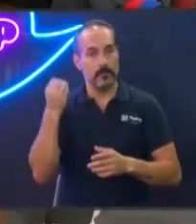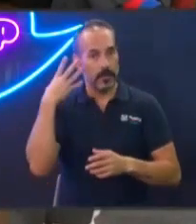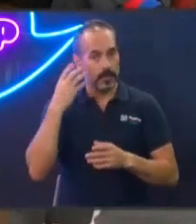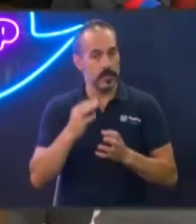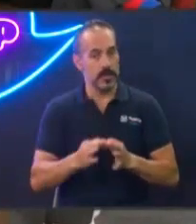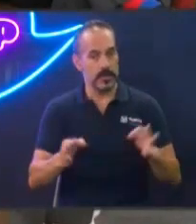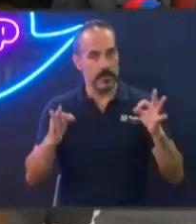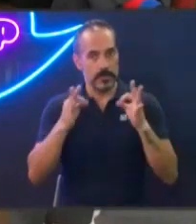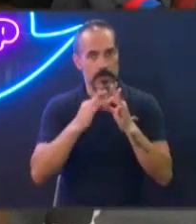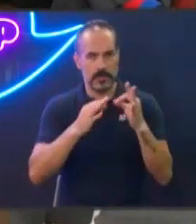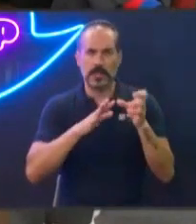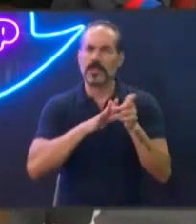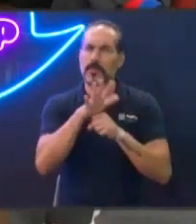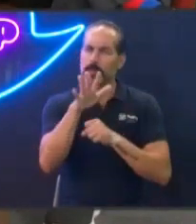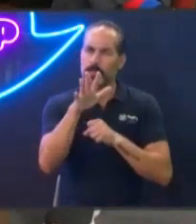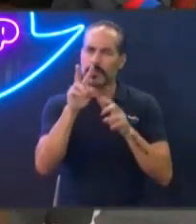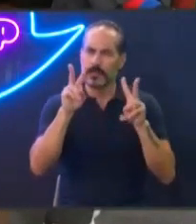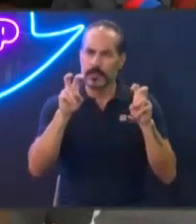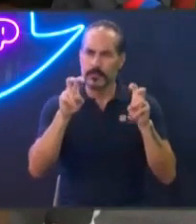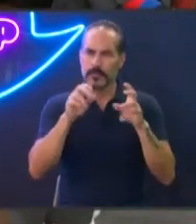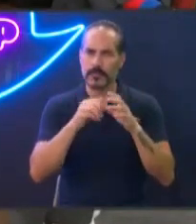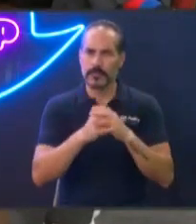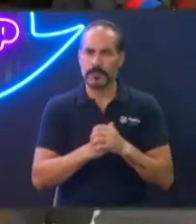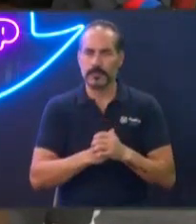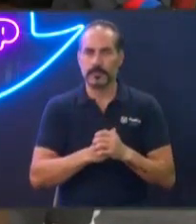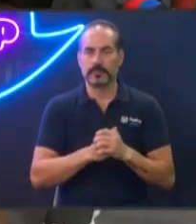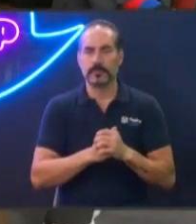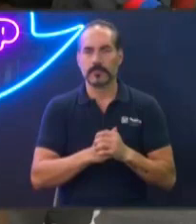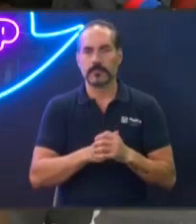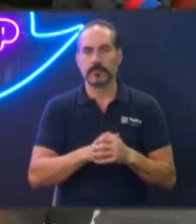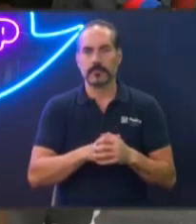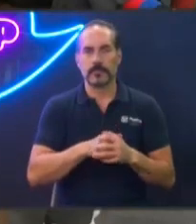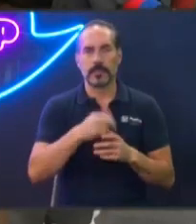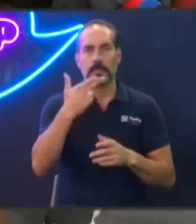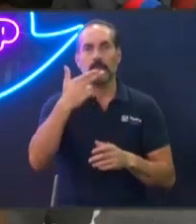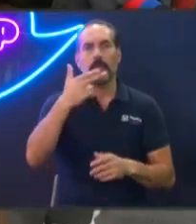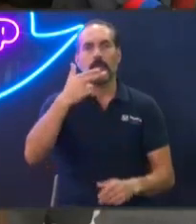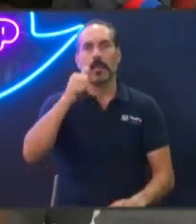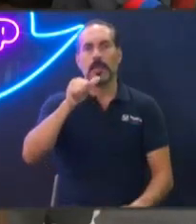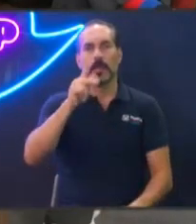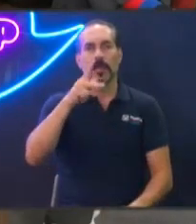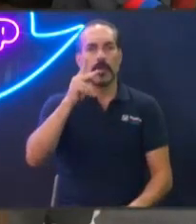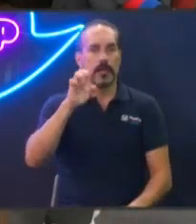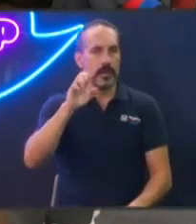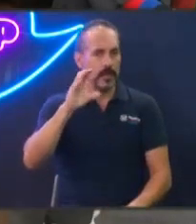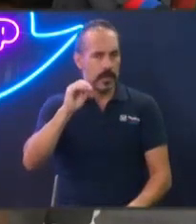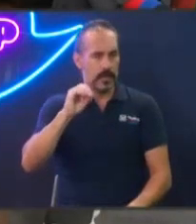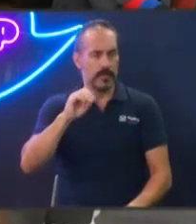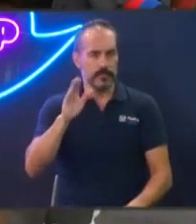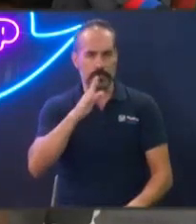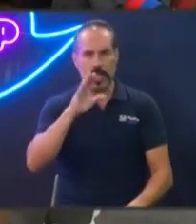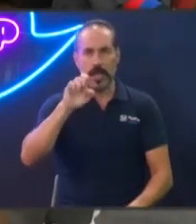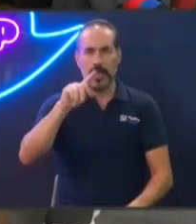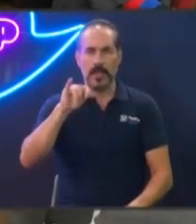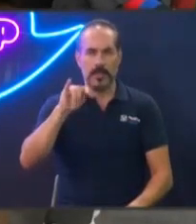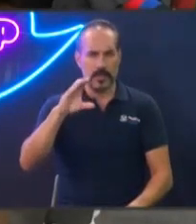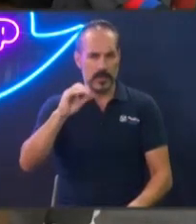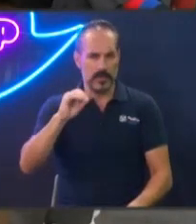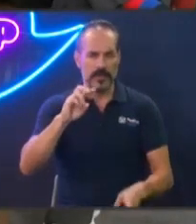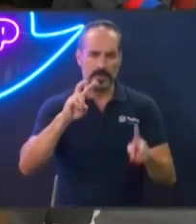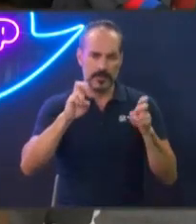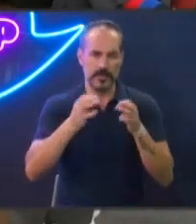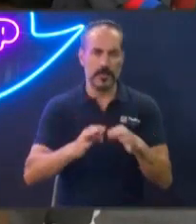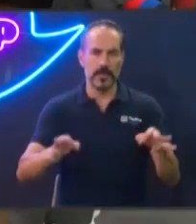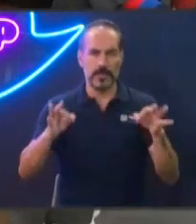interesante eh este hackeo ético Ay no lo hay Qué tan válido es quién lo puede hacer